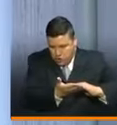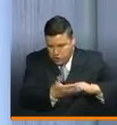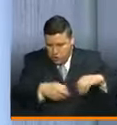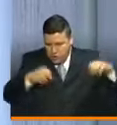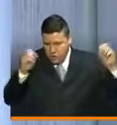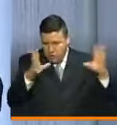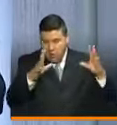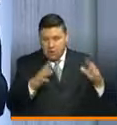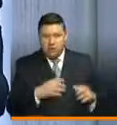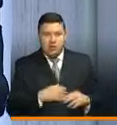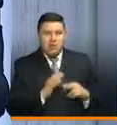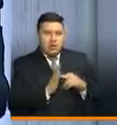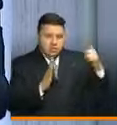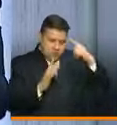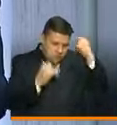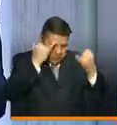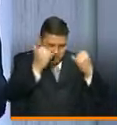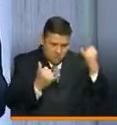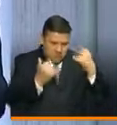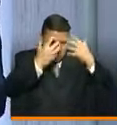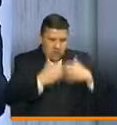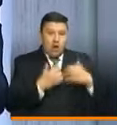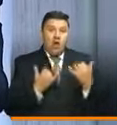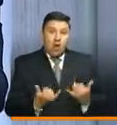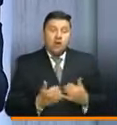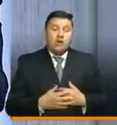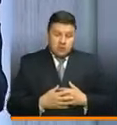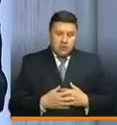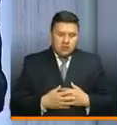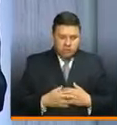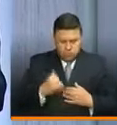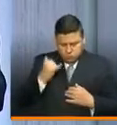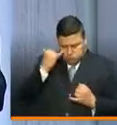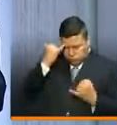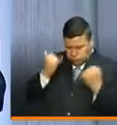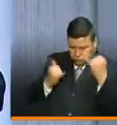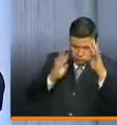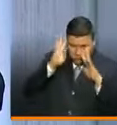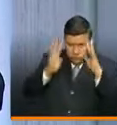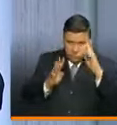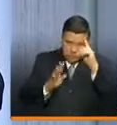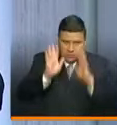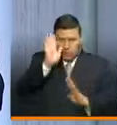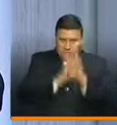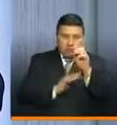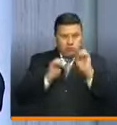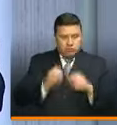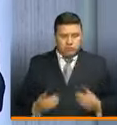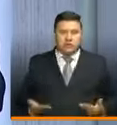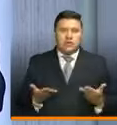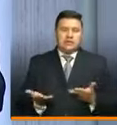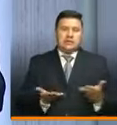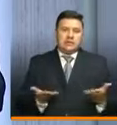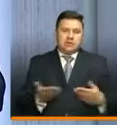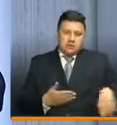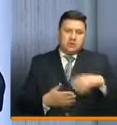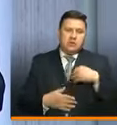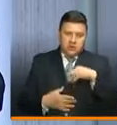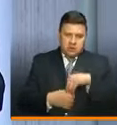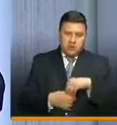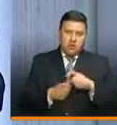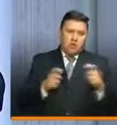mágicas, en tecnología, en industria. Hoy la innovación y la creatividad y el emprendimiento se pone al servicio de